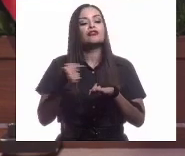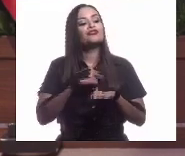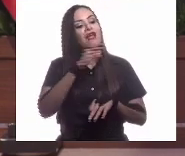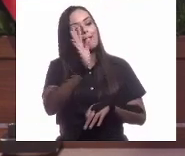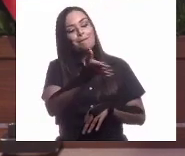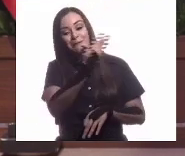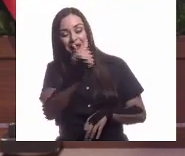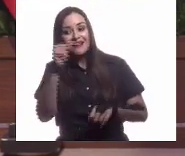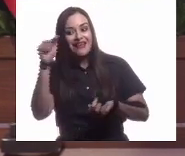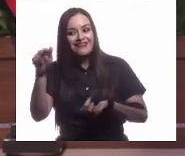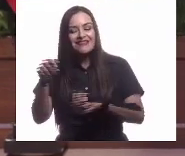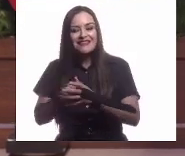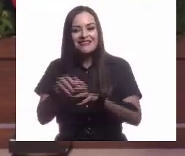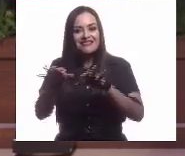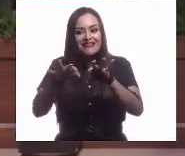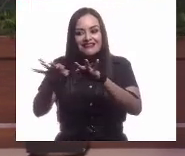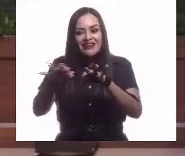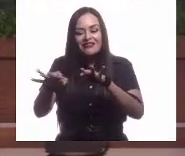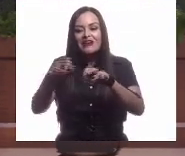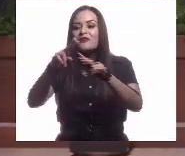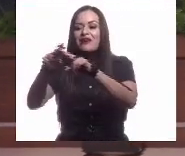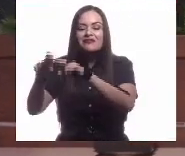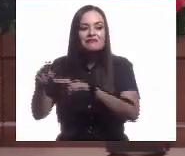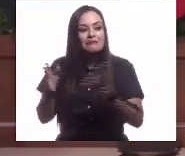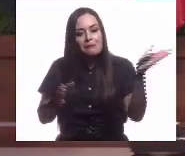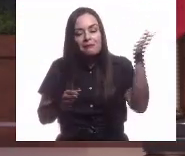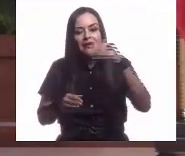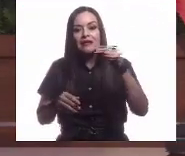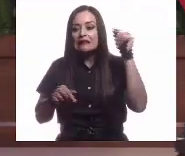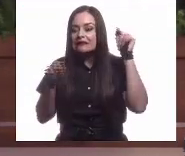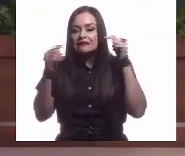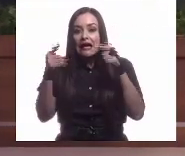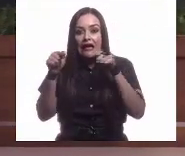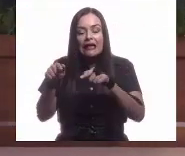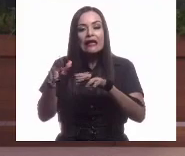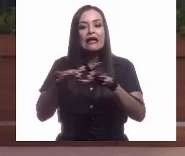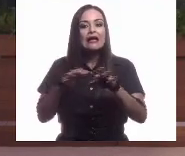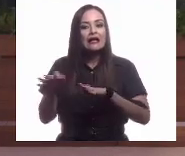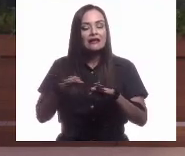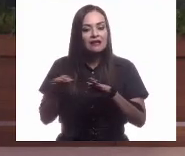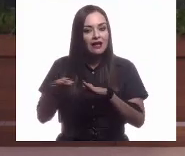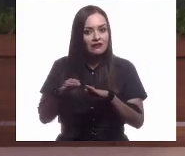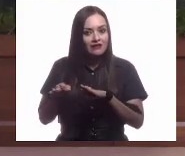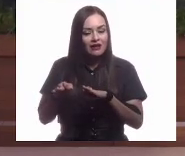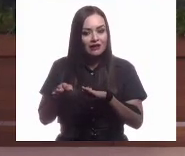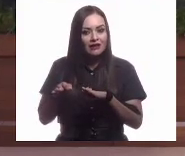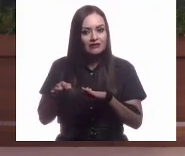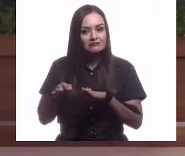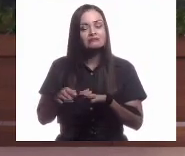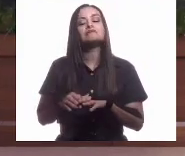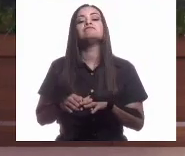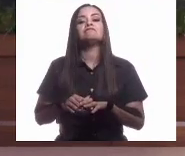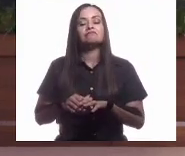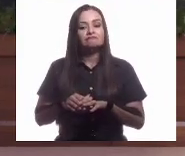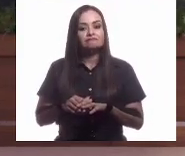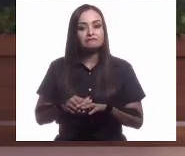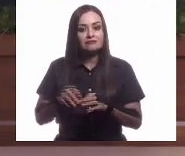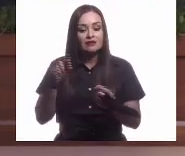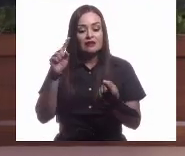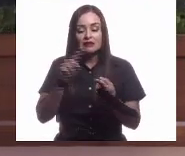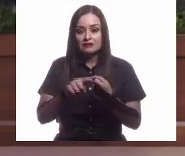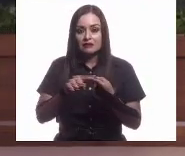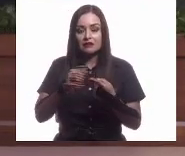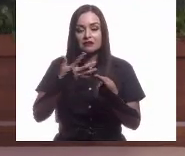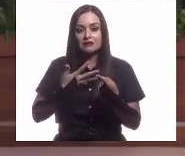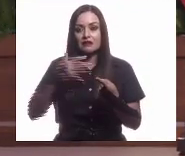del empleo y en esa feria del empleo le conseguimos un empleo formal con prestaciones. Ustedes saben lo que significa